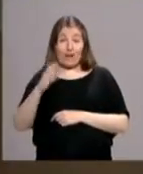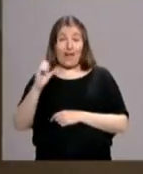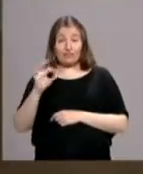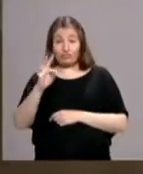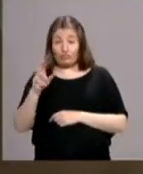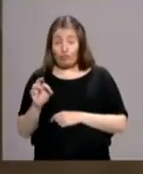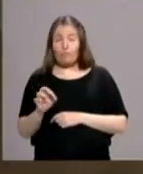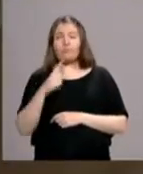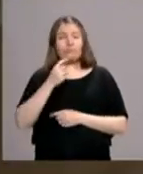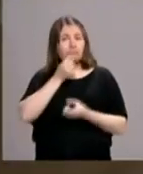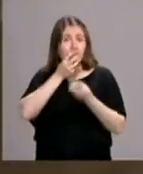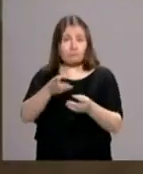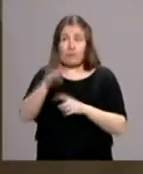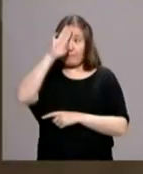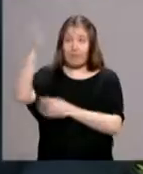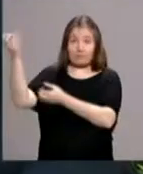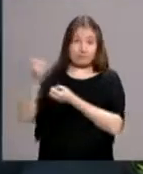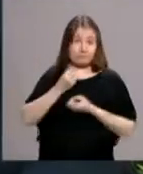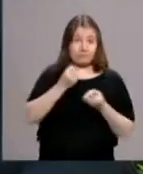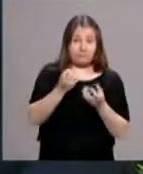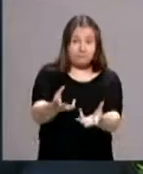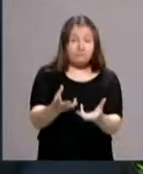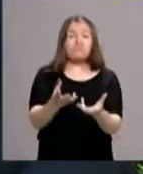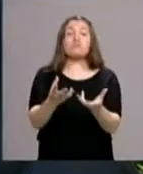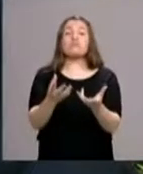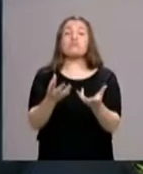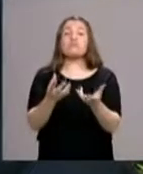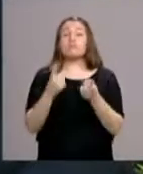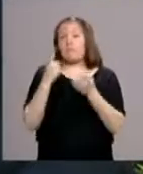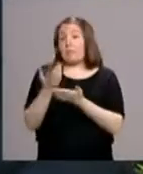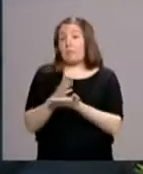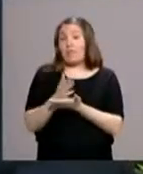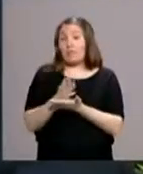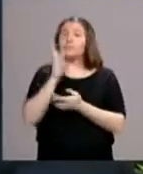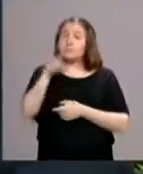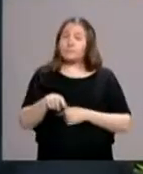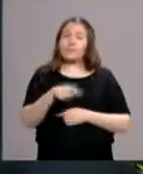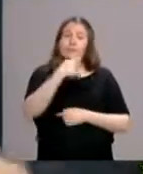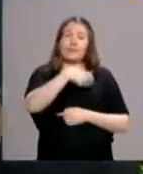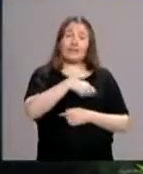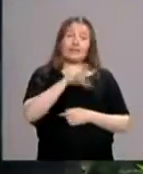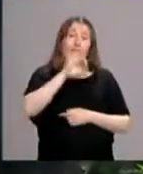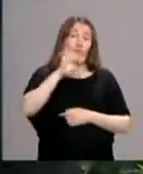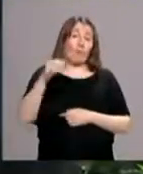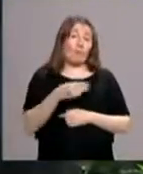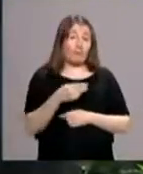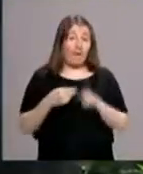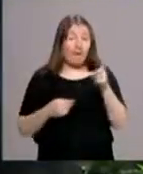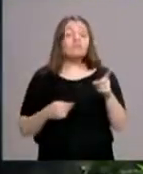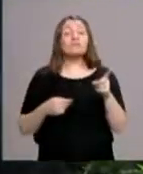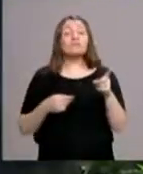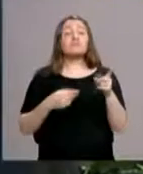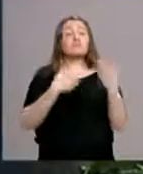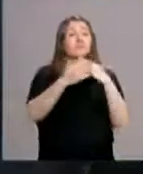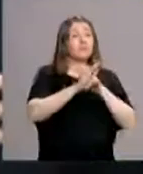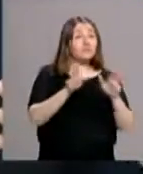mensajes de Raúl Castro al presidente Obama, vi a Obama después y al terminar de ver a Obama,